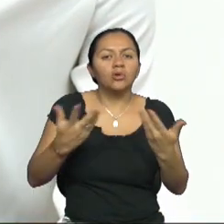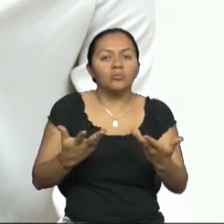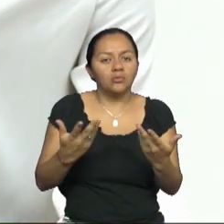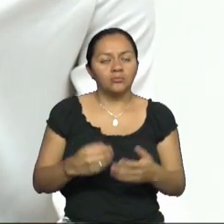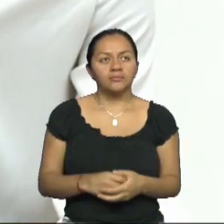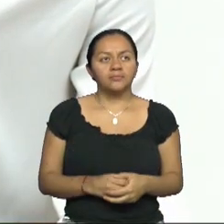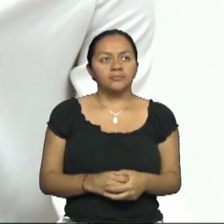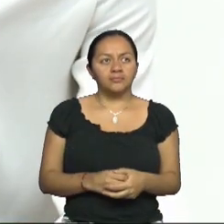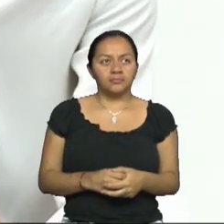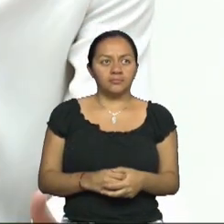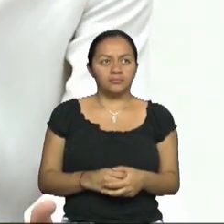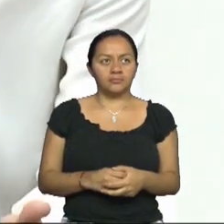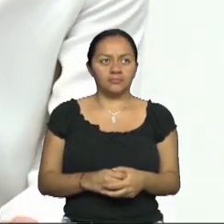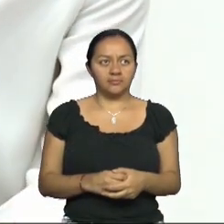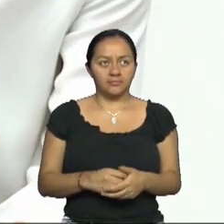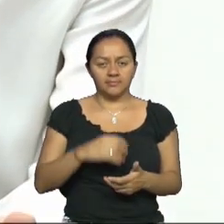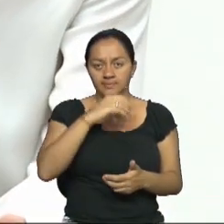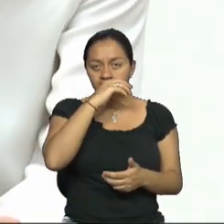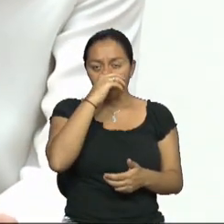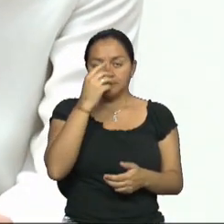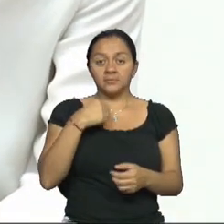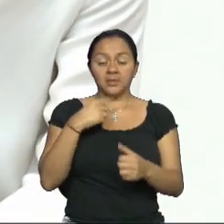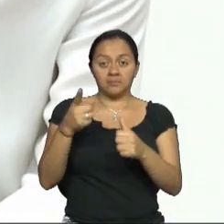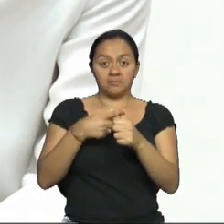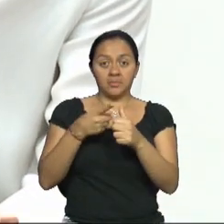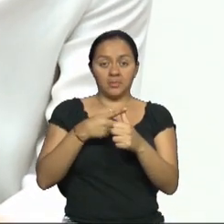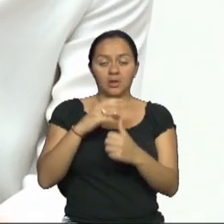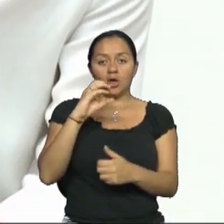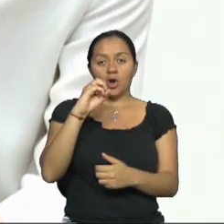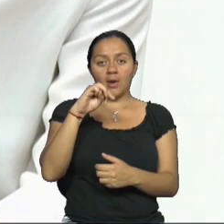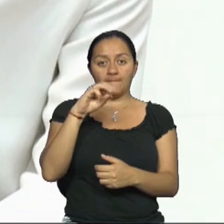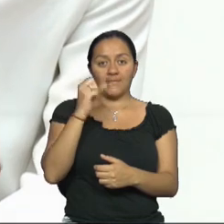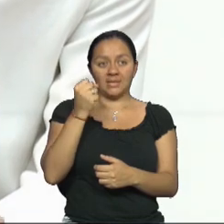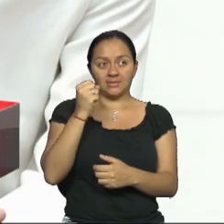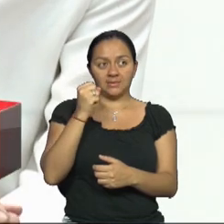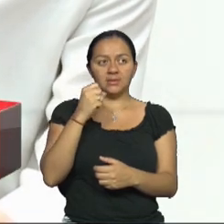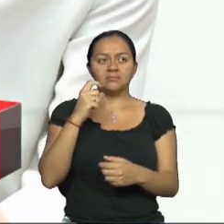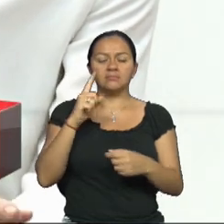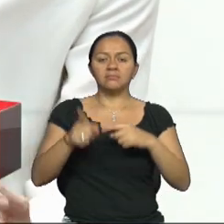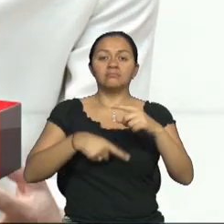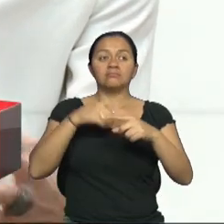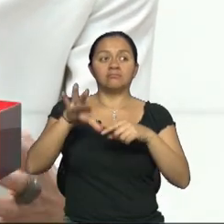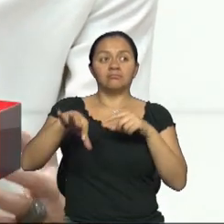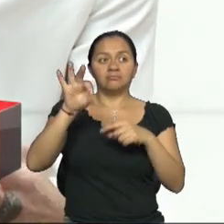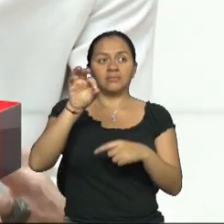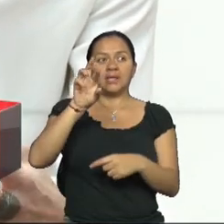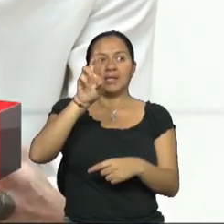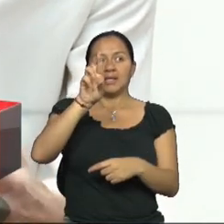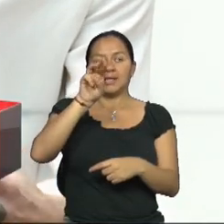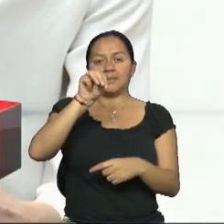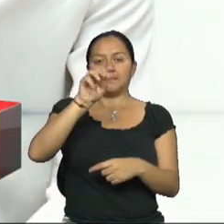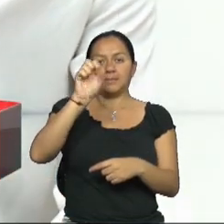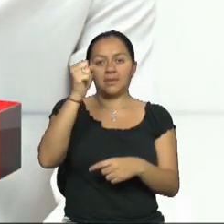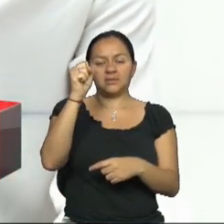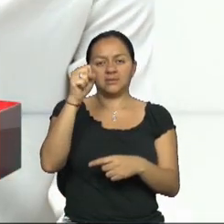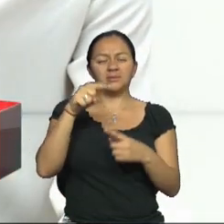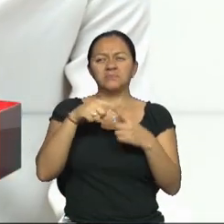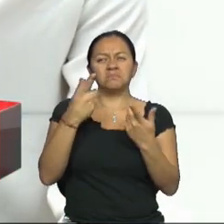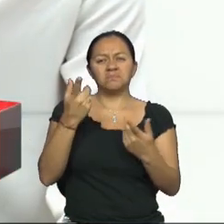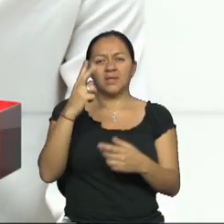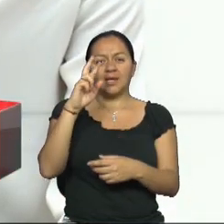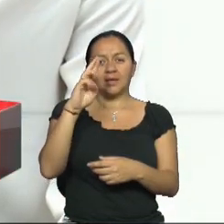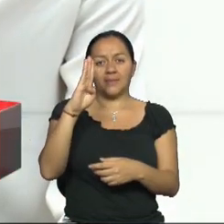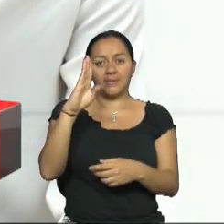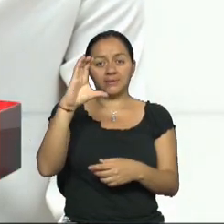A ver, la OMS, bueno, la rehabilitación basada en la comunidad se originó a partir del trabajo de